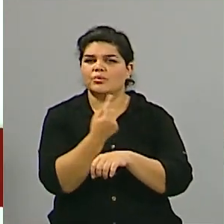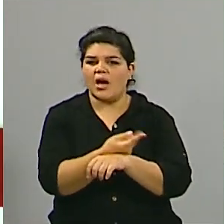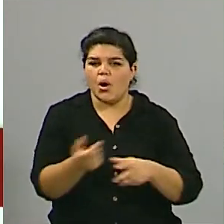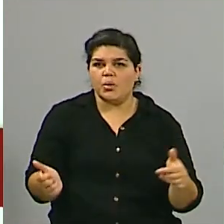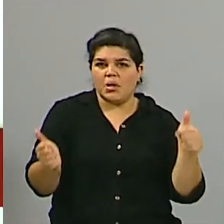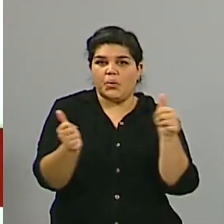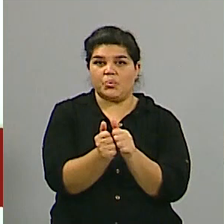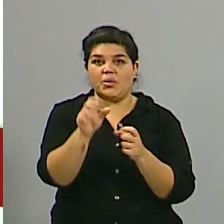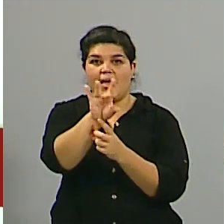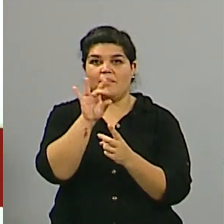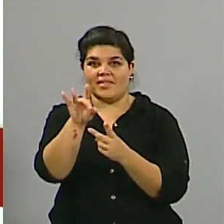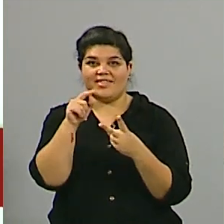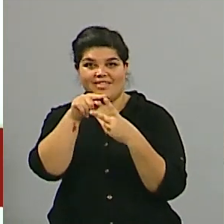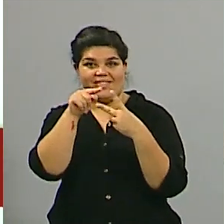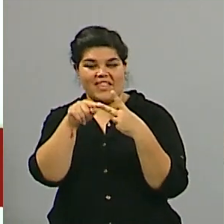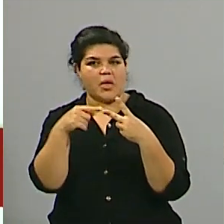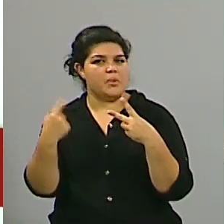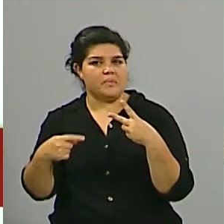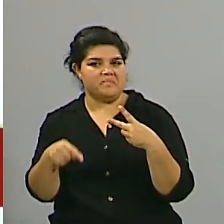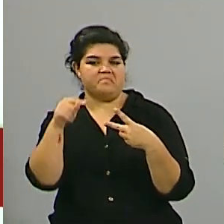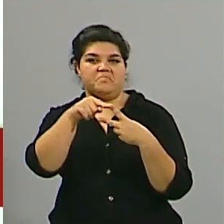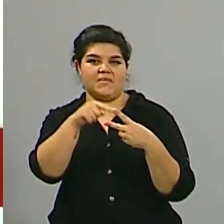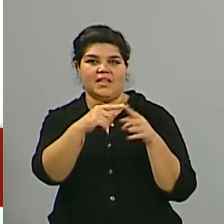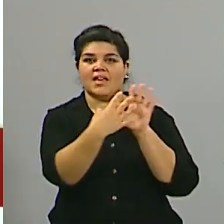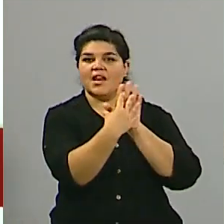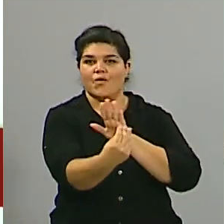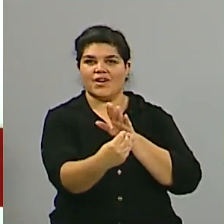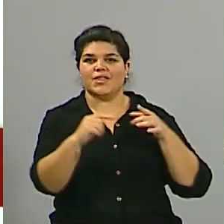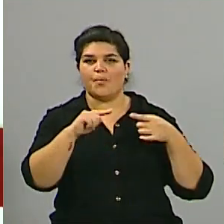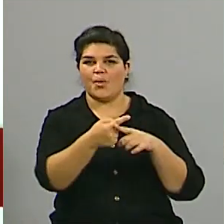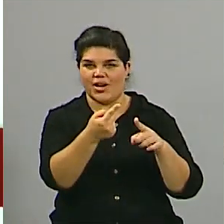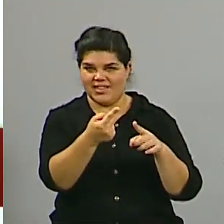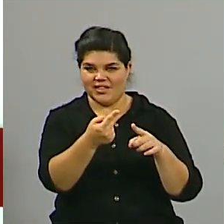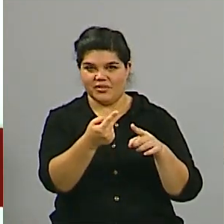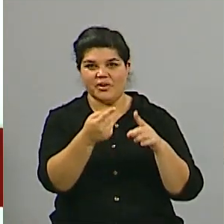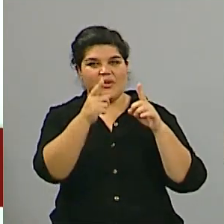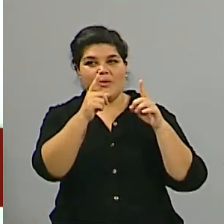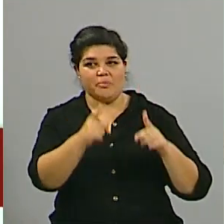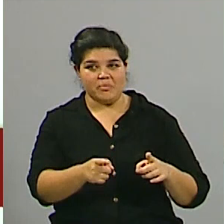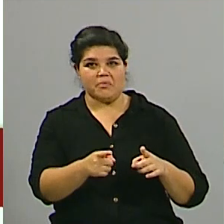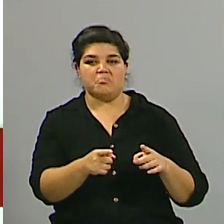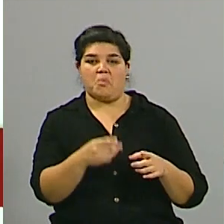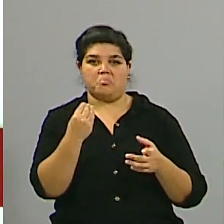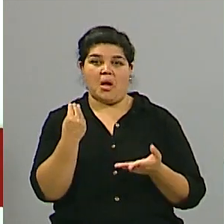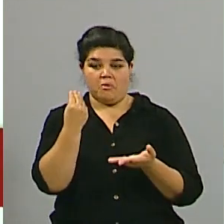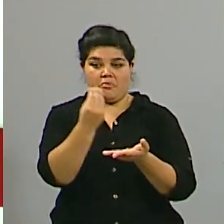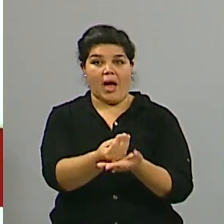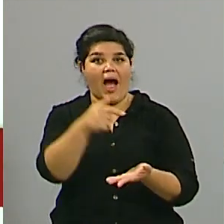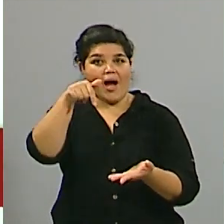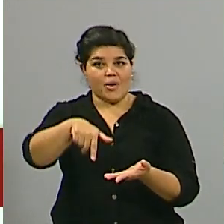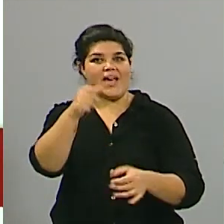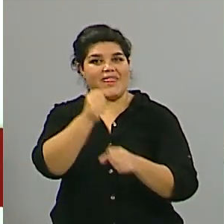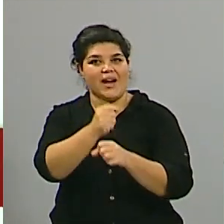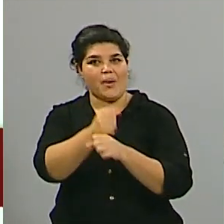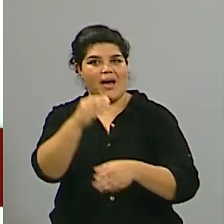dos invitados. Uno de ellos es un referente de la política y al mismo tiempo funcionario en estos momentos